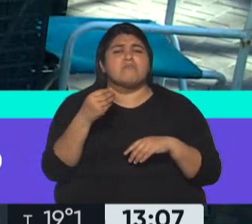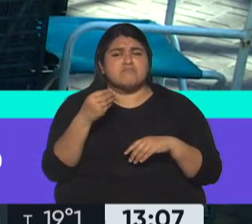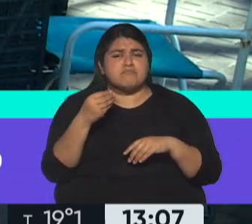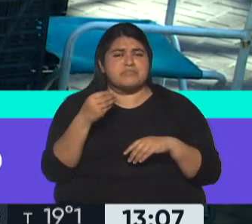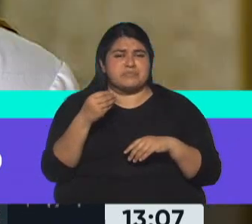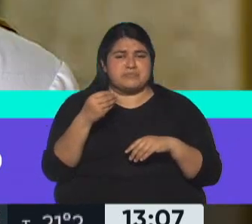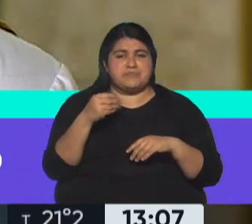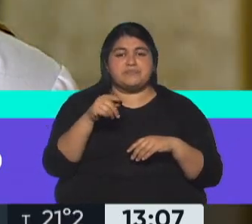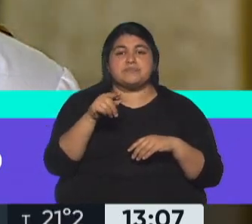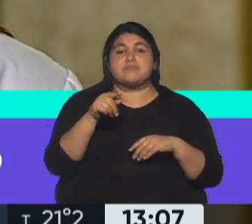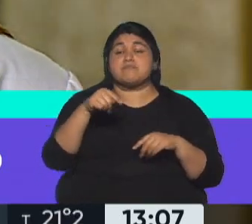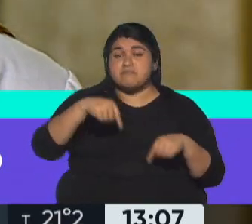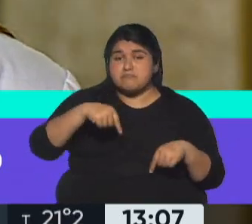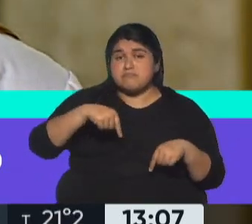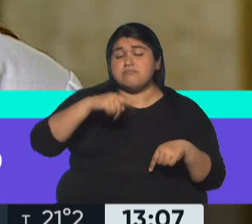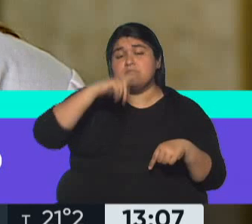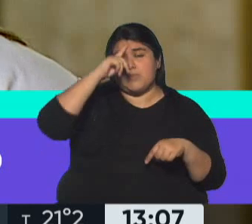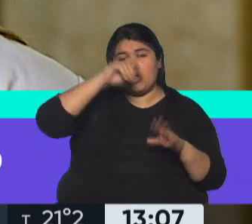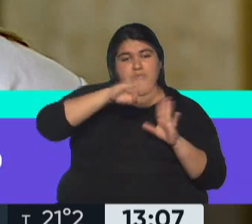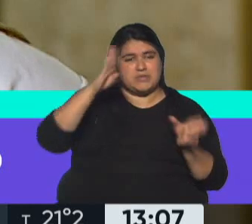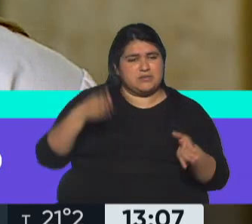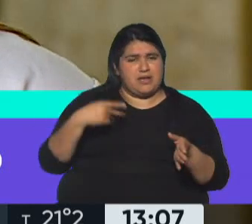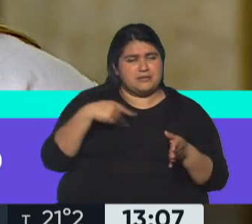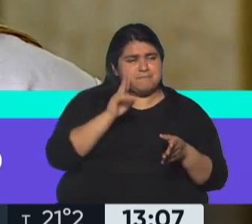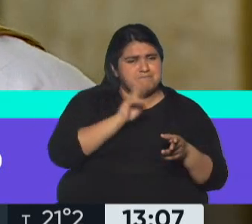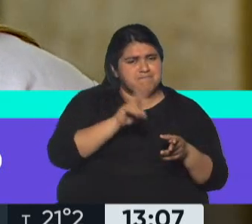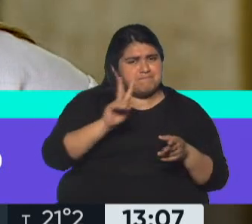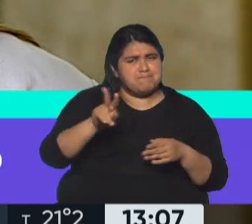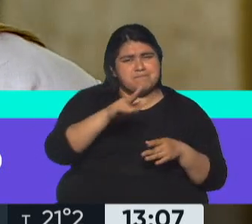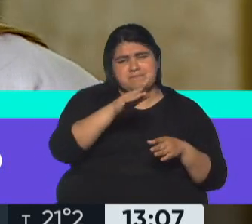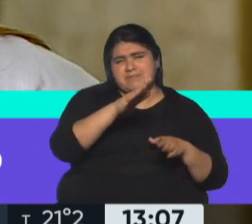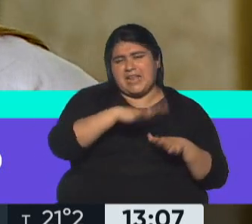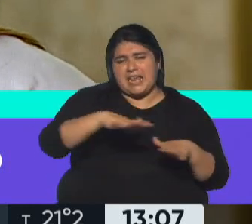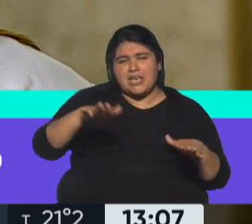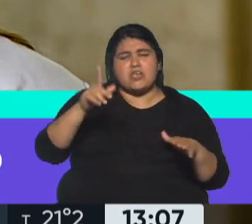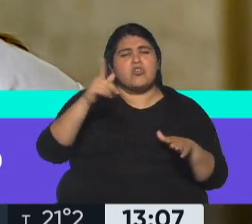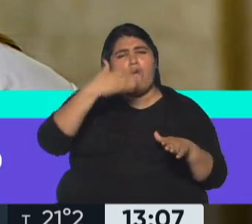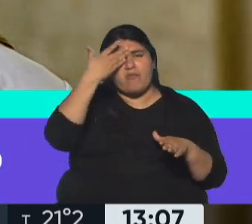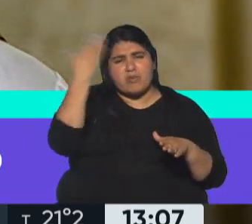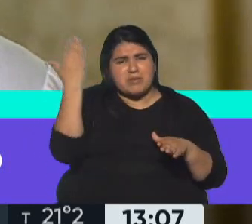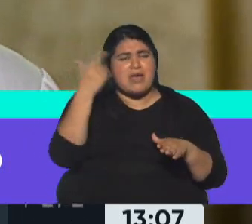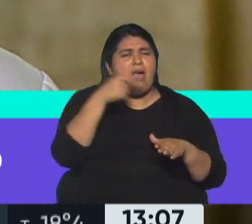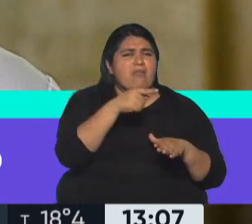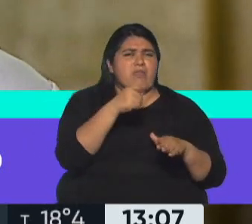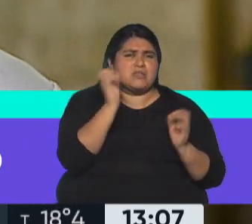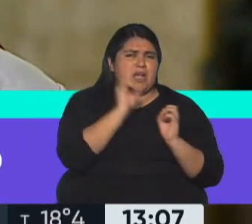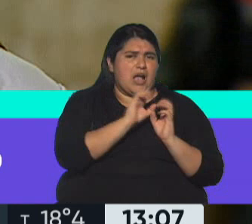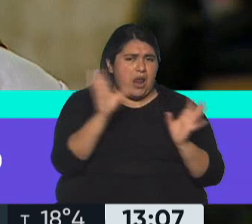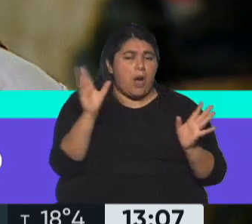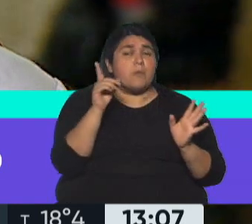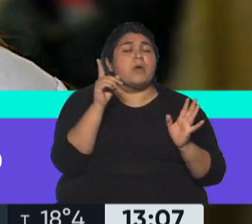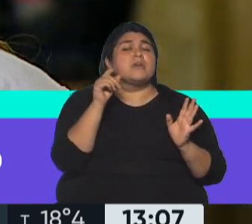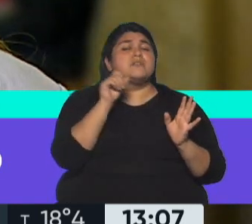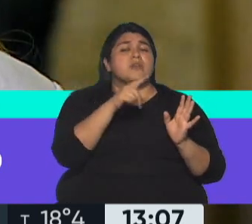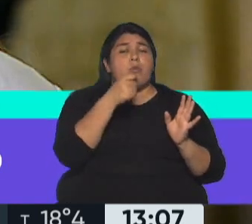tema perfecto acá en el hospital vemos muchos muchos pacientes con enfermedades crónicas no transmisibles que son estas enfermedades